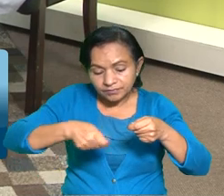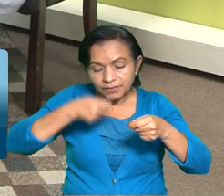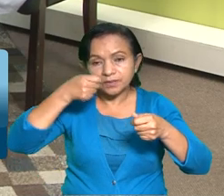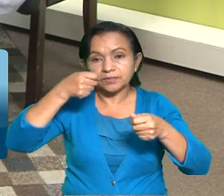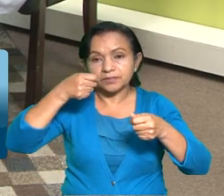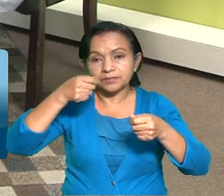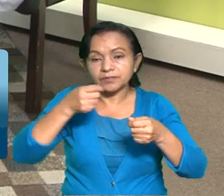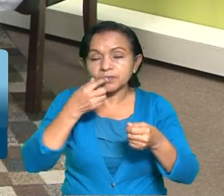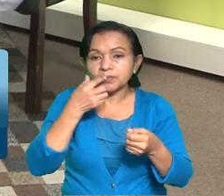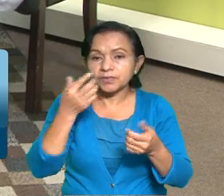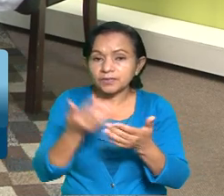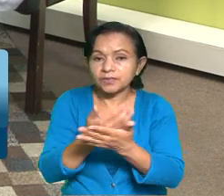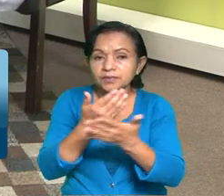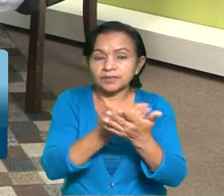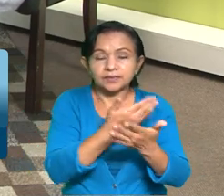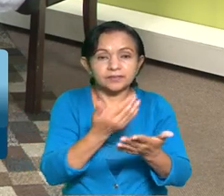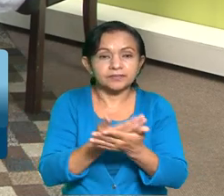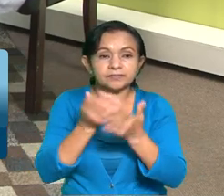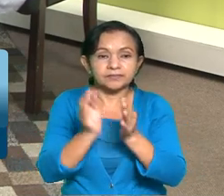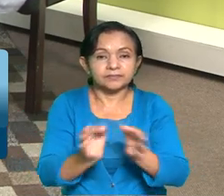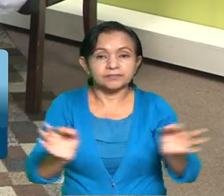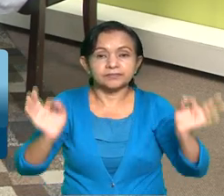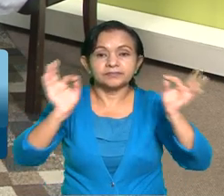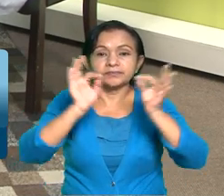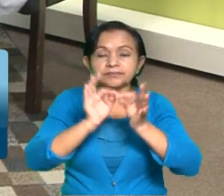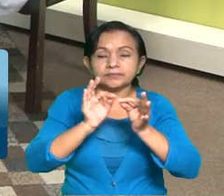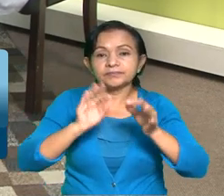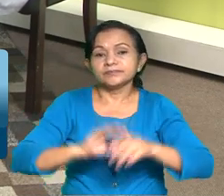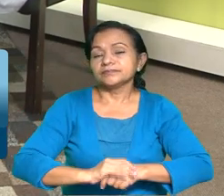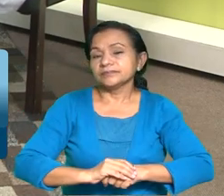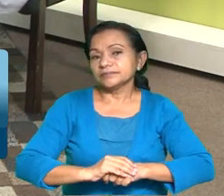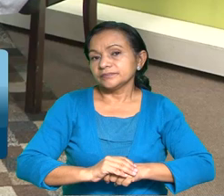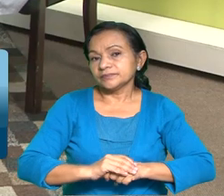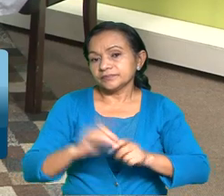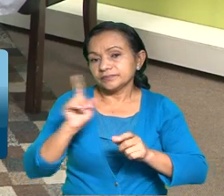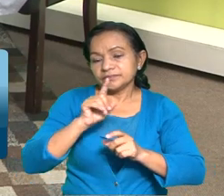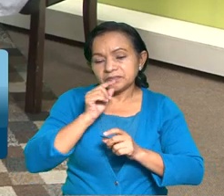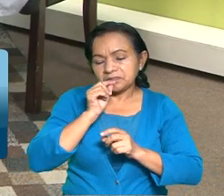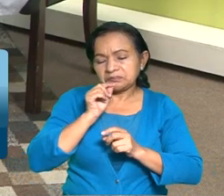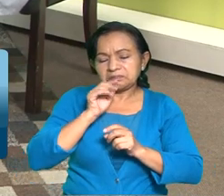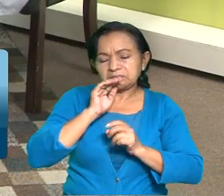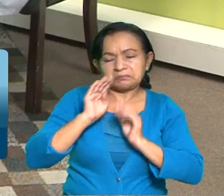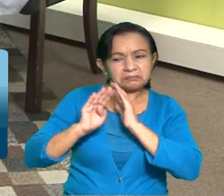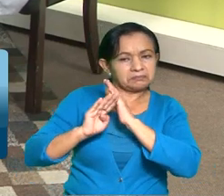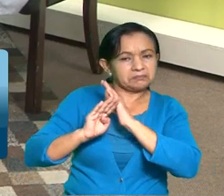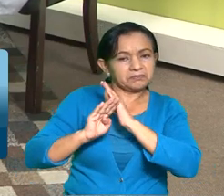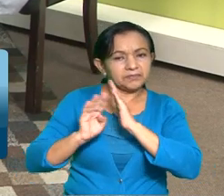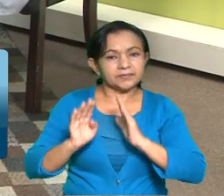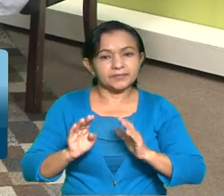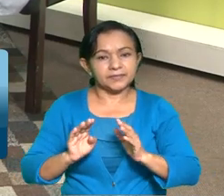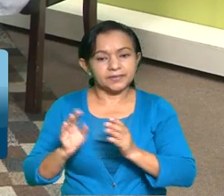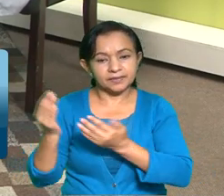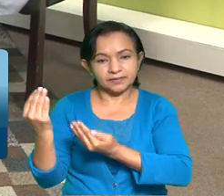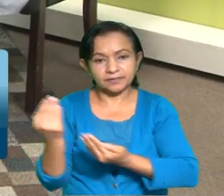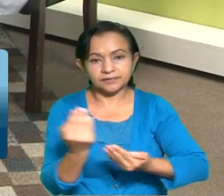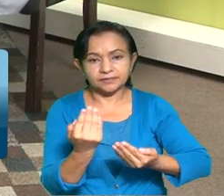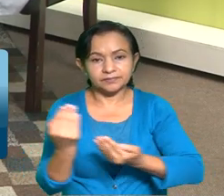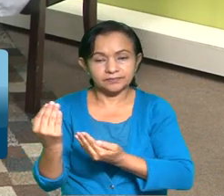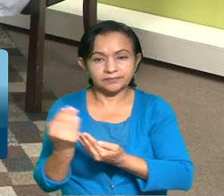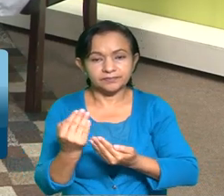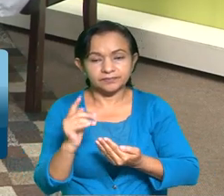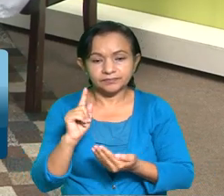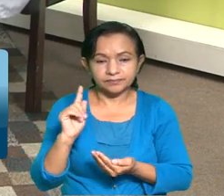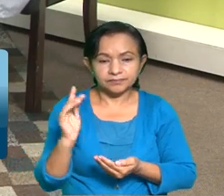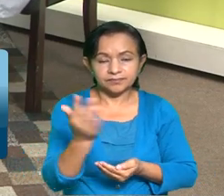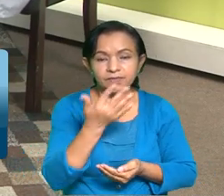a los sabores nuevos. ¿Verdad? Es muy importante eso. Así es, y de esa forma no lo rechace más adelante. Ya cuando el bebé ya se adaptó a todos